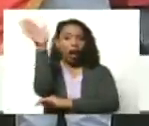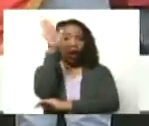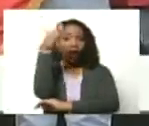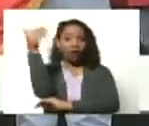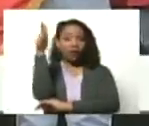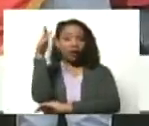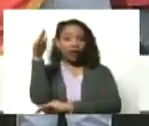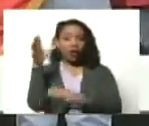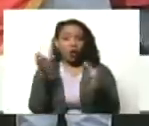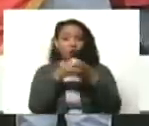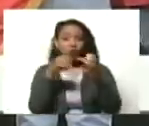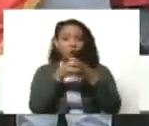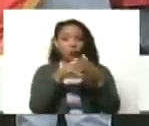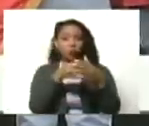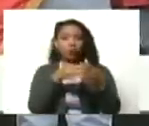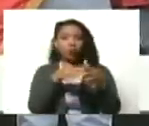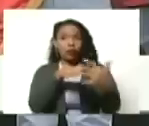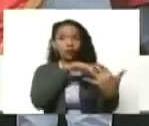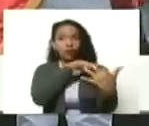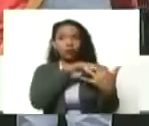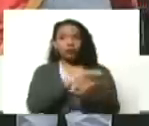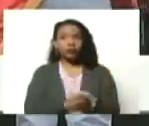de los batallones.